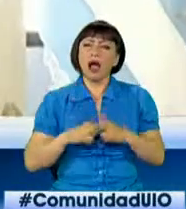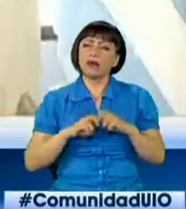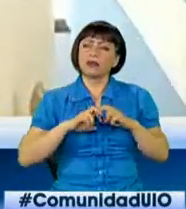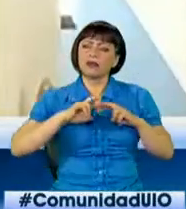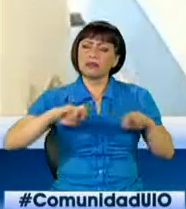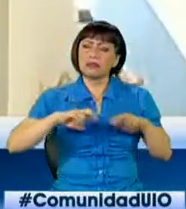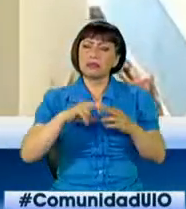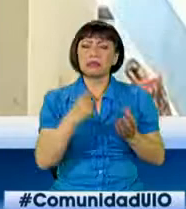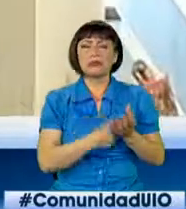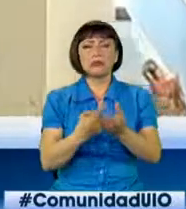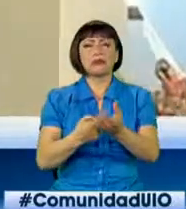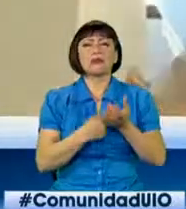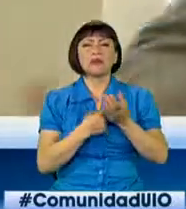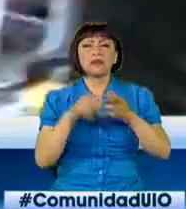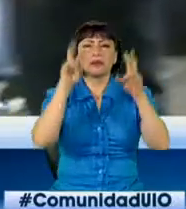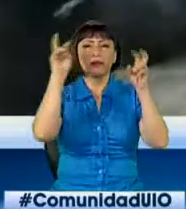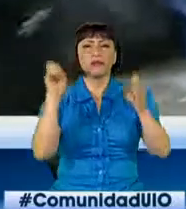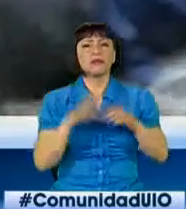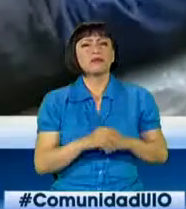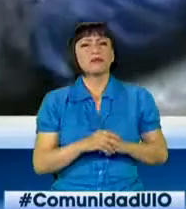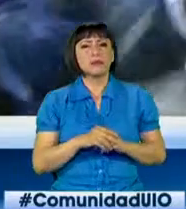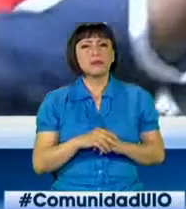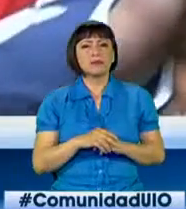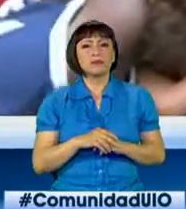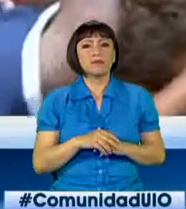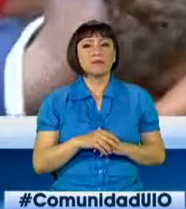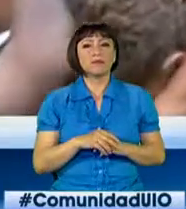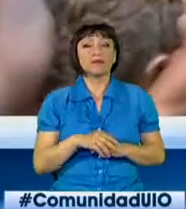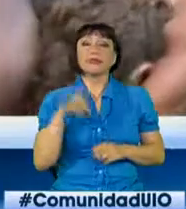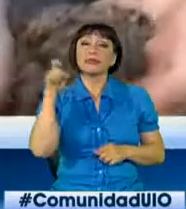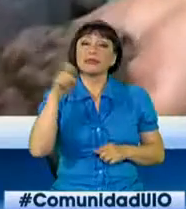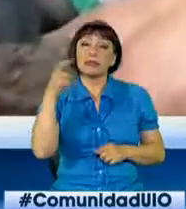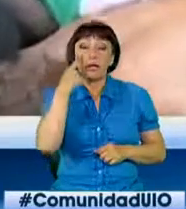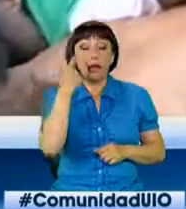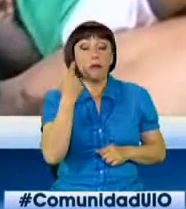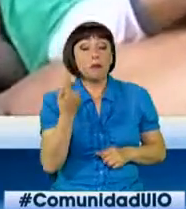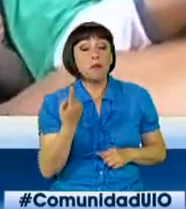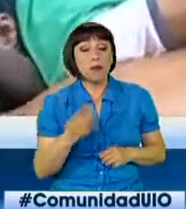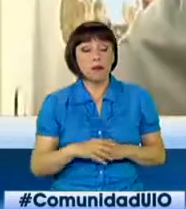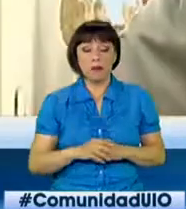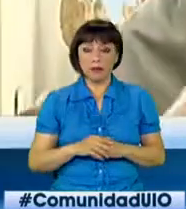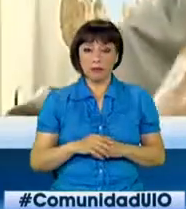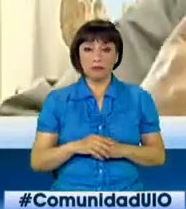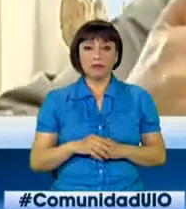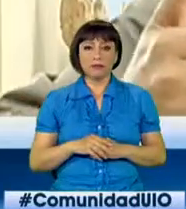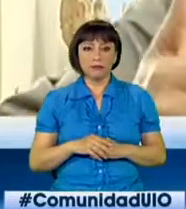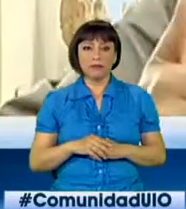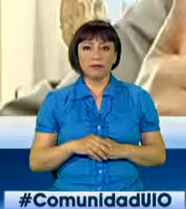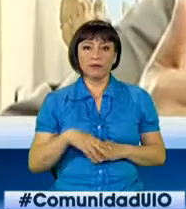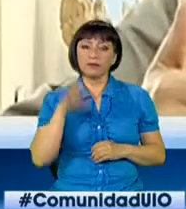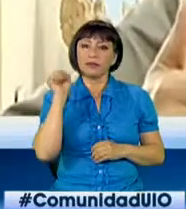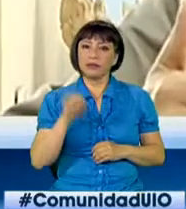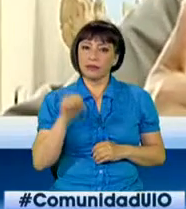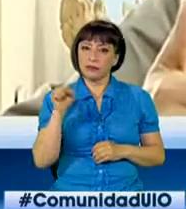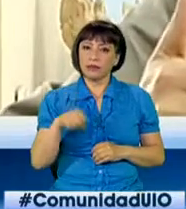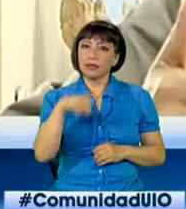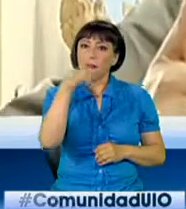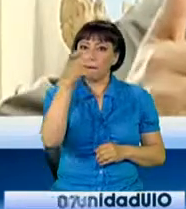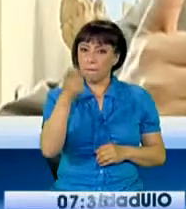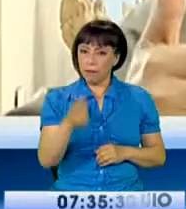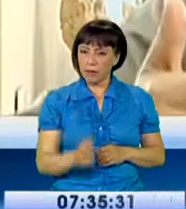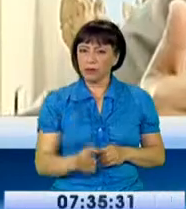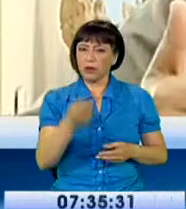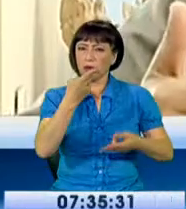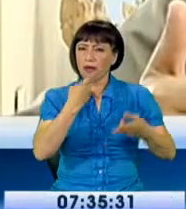más idóneo para complementar la prueba psicosomática que diferencie al adicto. El microtraficante muchas veces es el